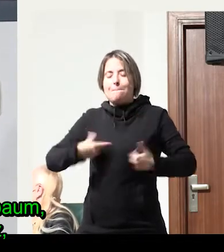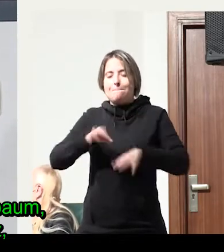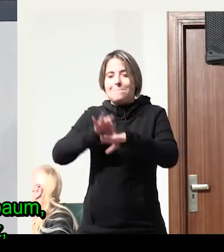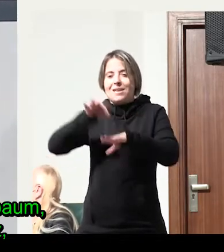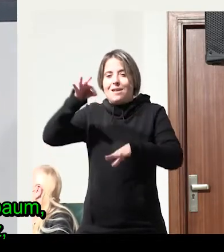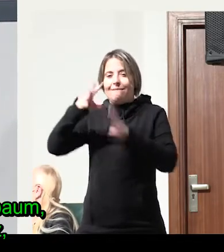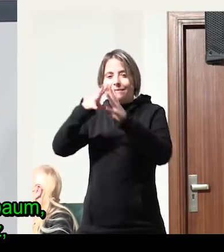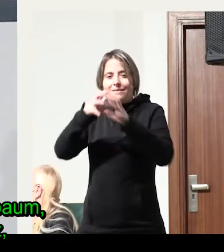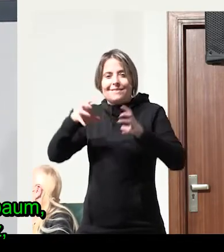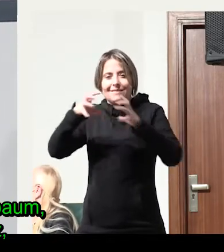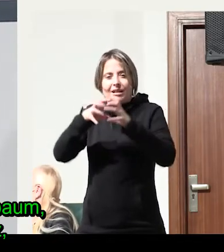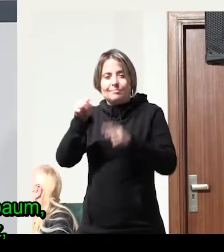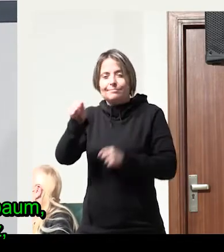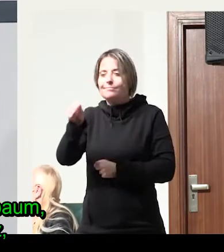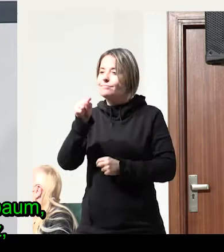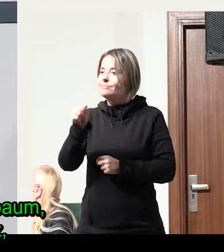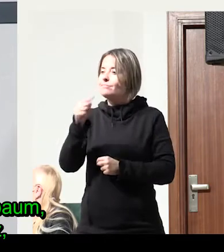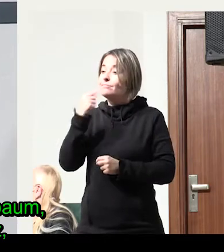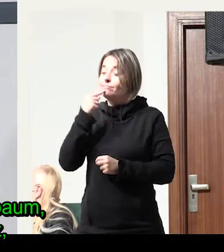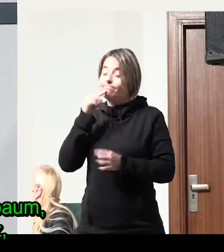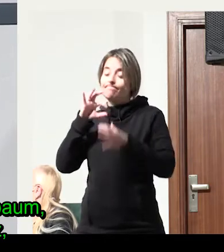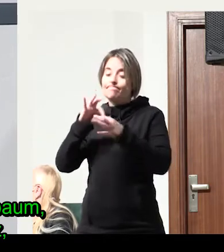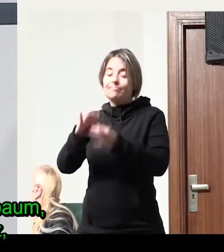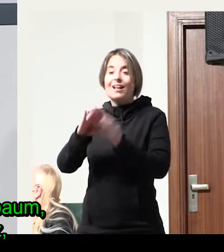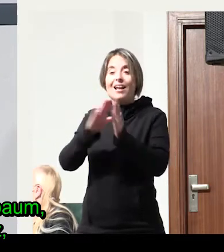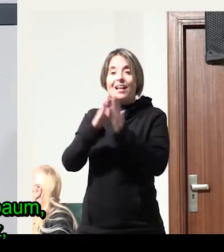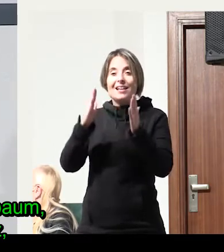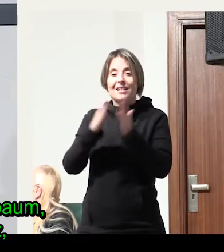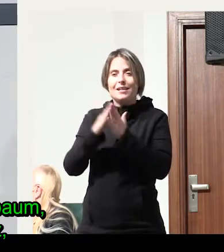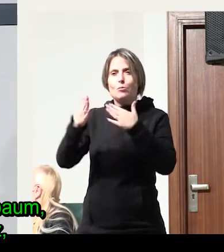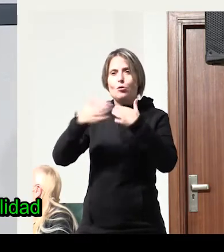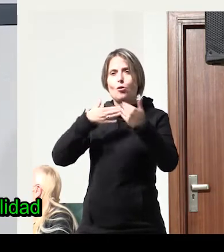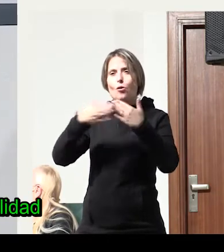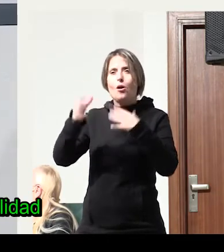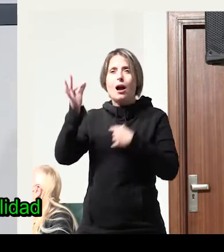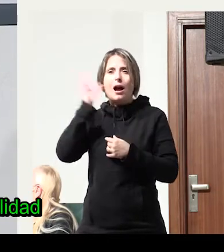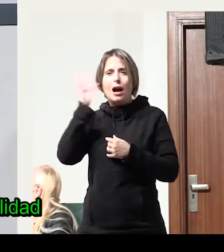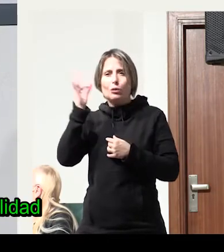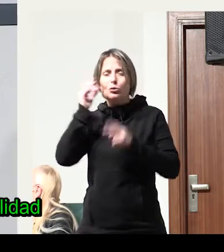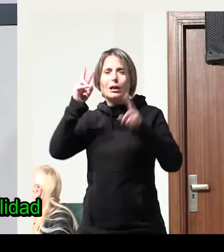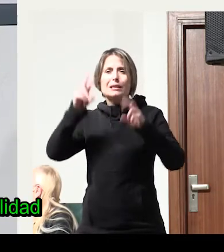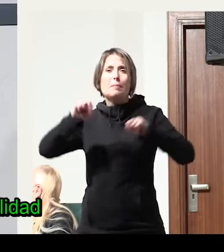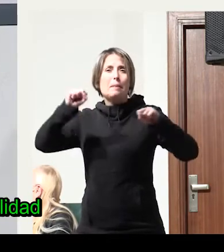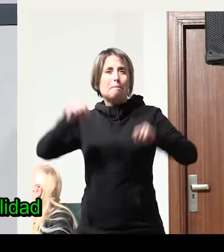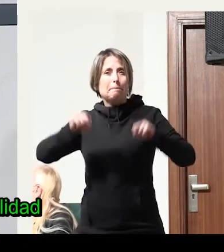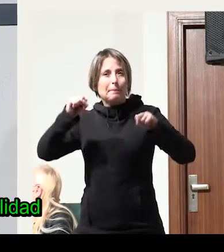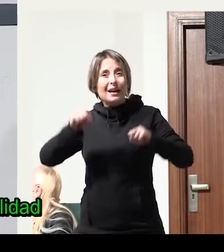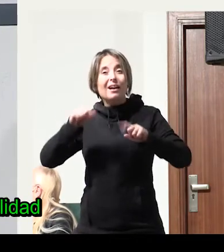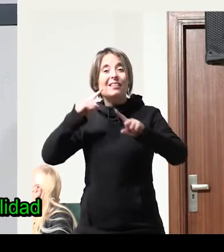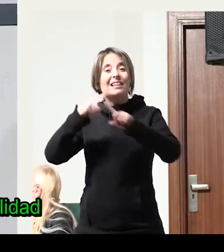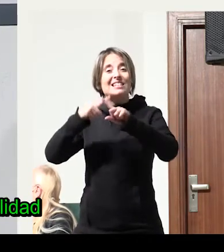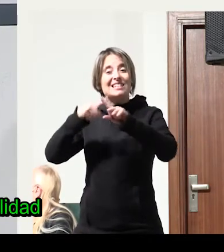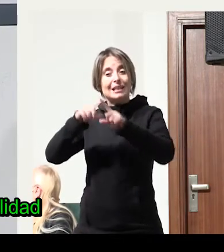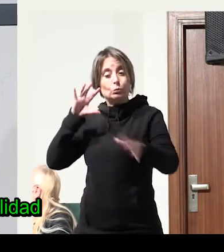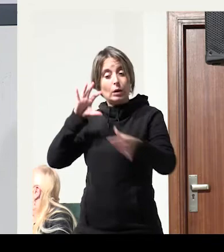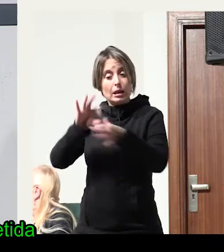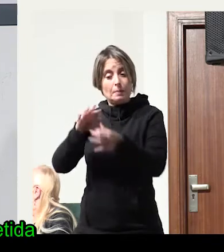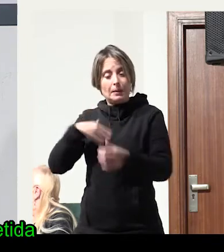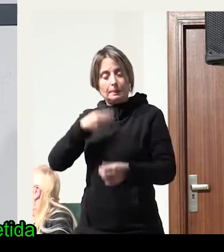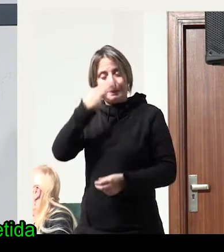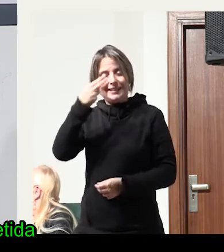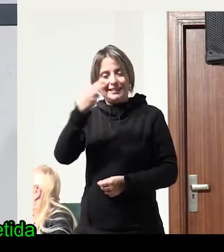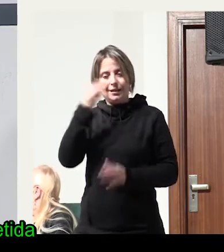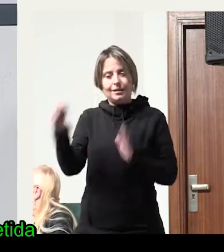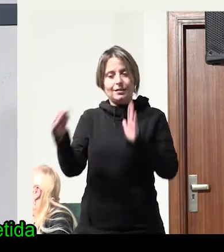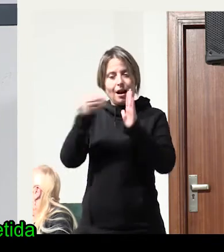a un libro de Nussbaum, ¿no?, de una autora sobre la vejez, y tiene una parte sobre la sexualidad que a mí me interesaba mucho, y ella lo que decía